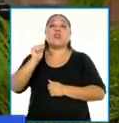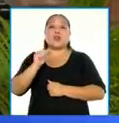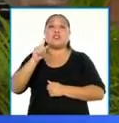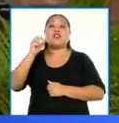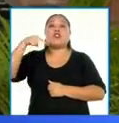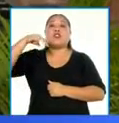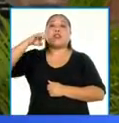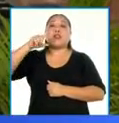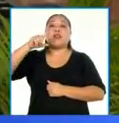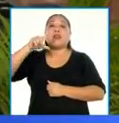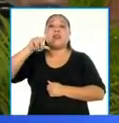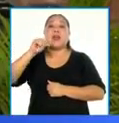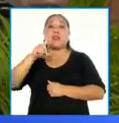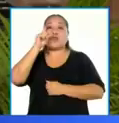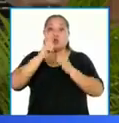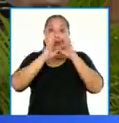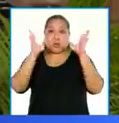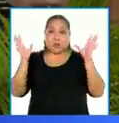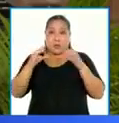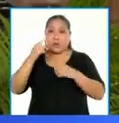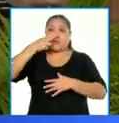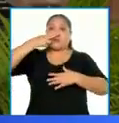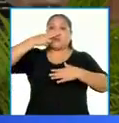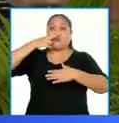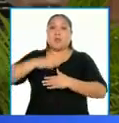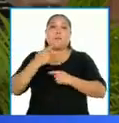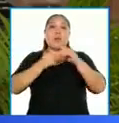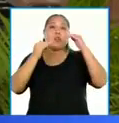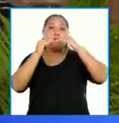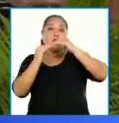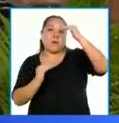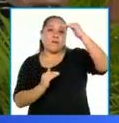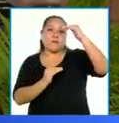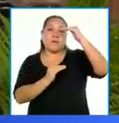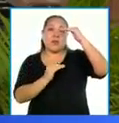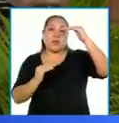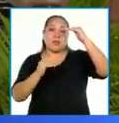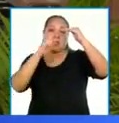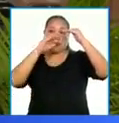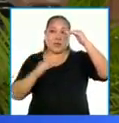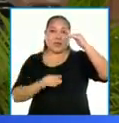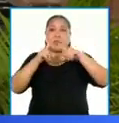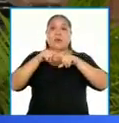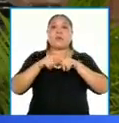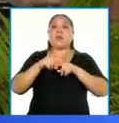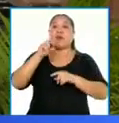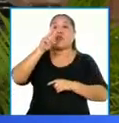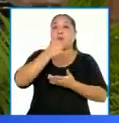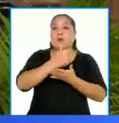oxígeno. Pero la brecha depende de dos factores: